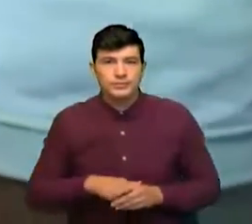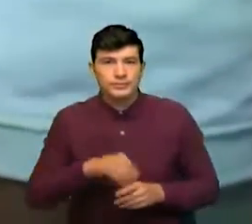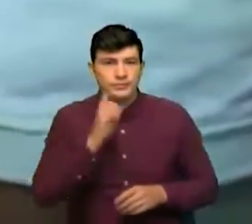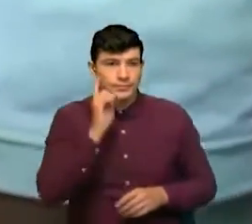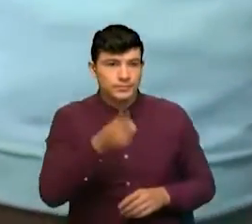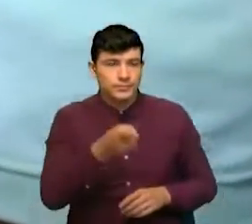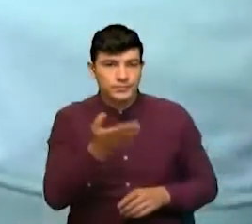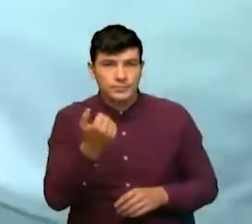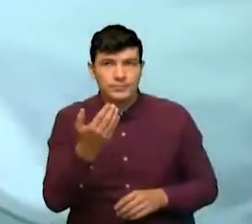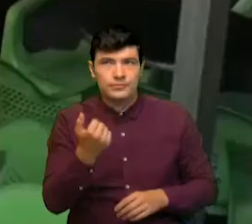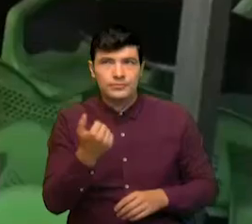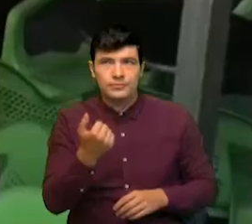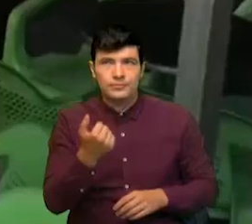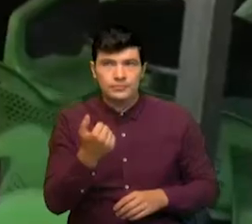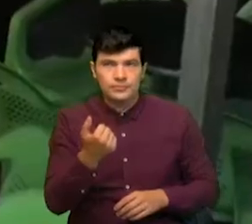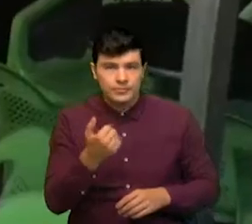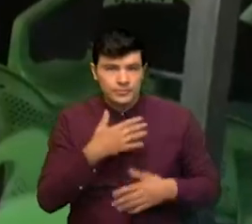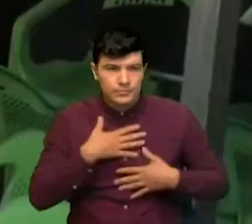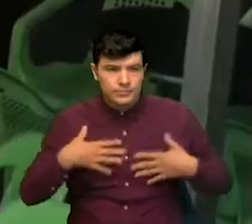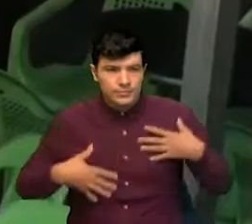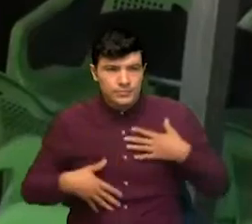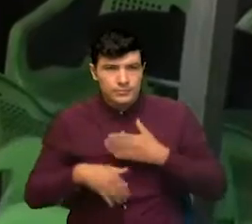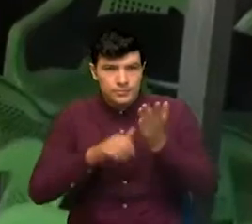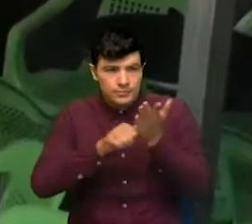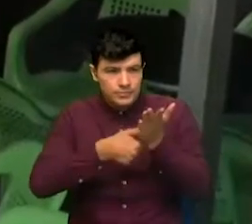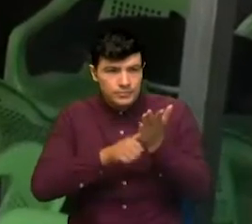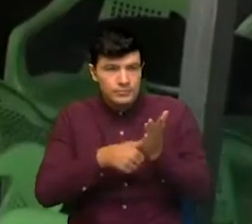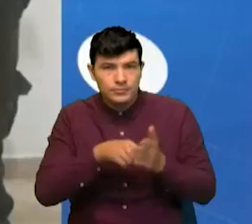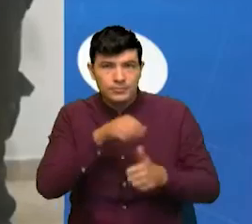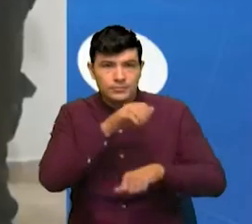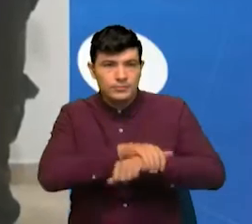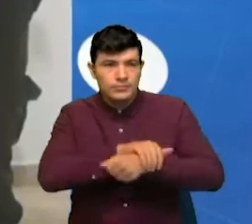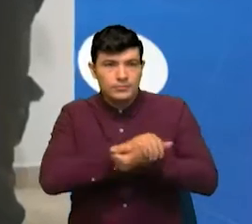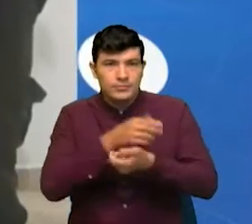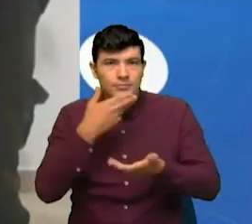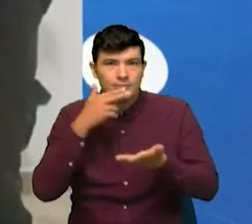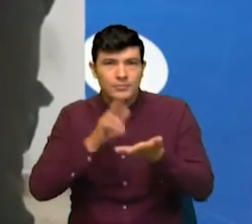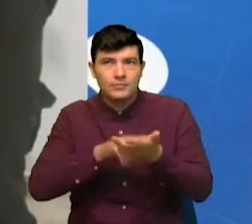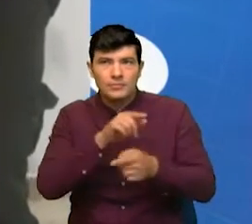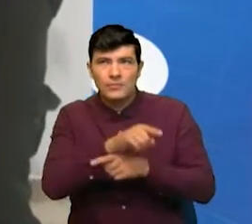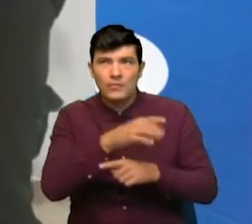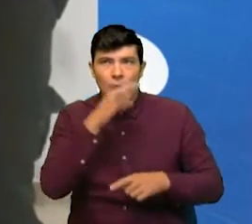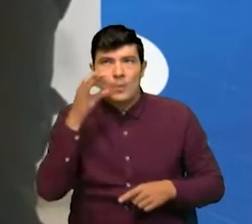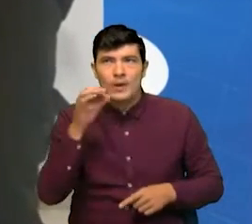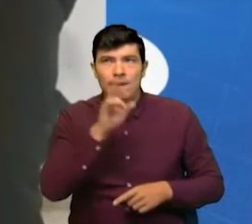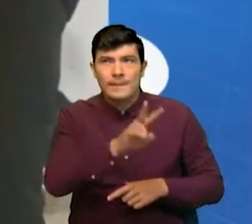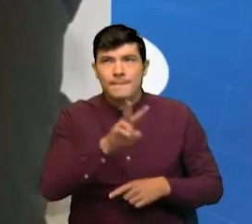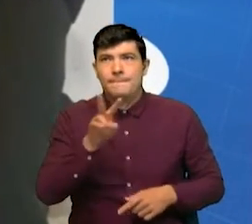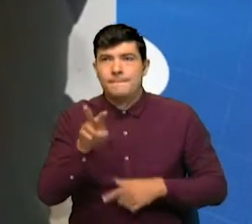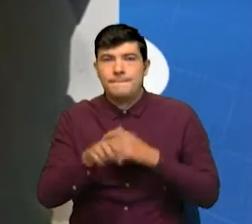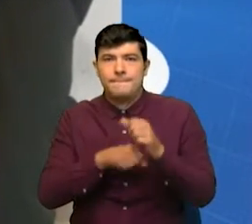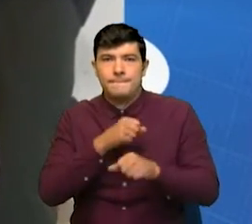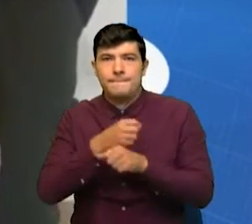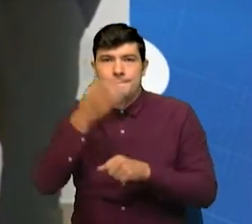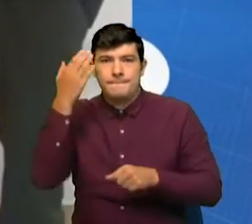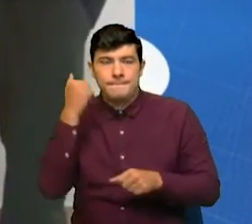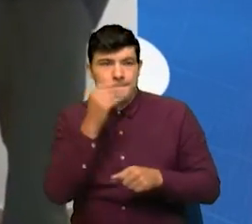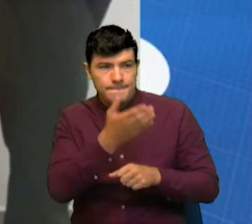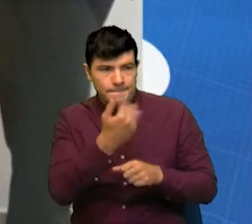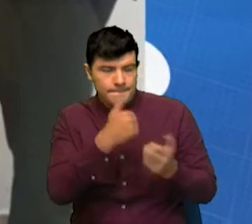Mediante solicitud de antecedentes a personas, se logró la captura por orden judicial de un hombre de 22 años a quien se le